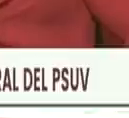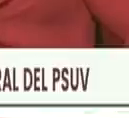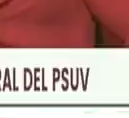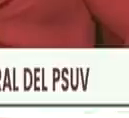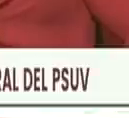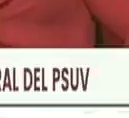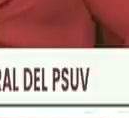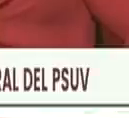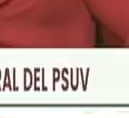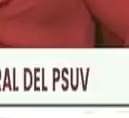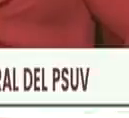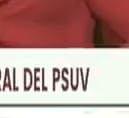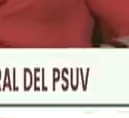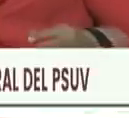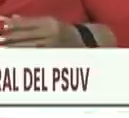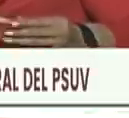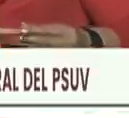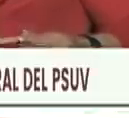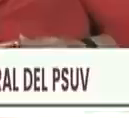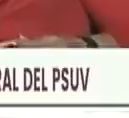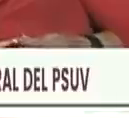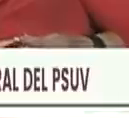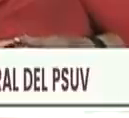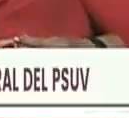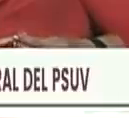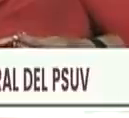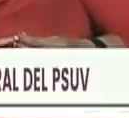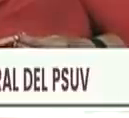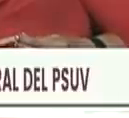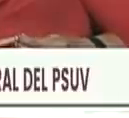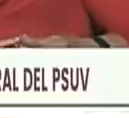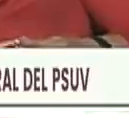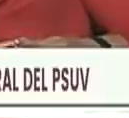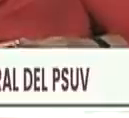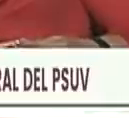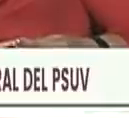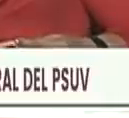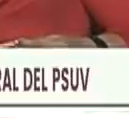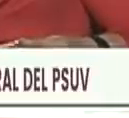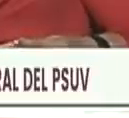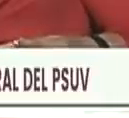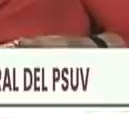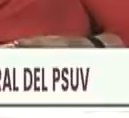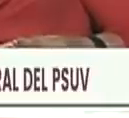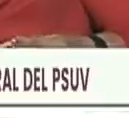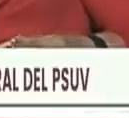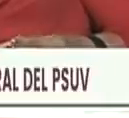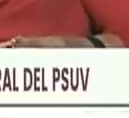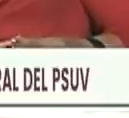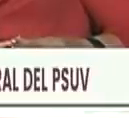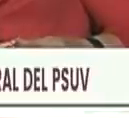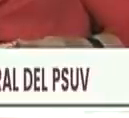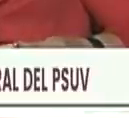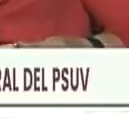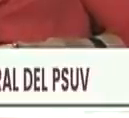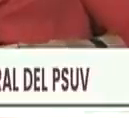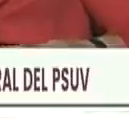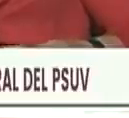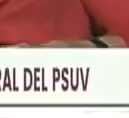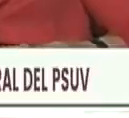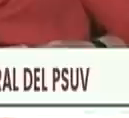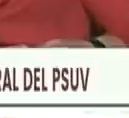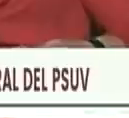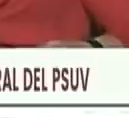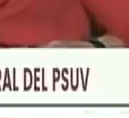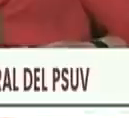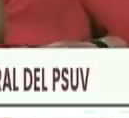necesaria, indispensable, la unidad de las fuerzas revolucionarias. Hoy vamos a leer todos los nombres, ¿verdad?, para recordar. No